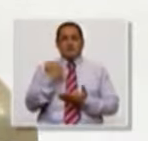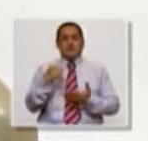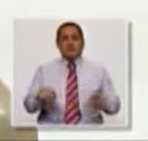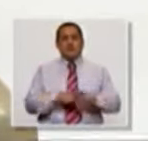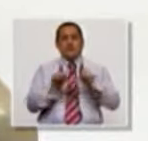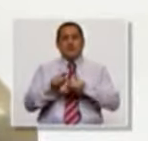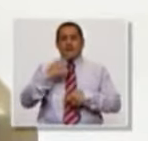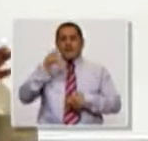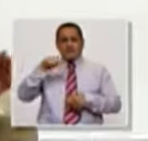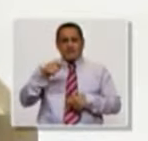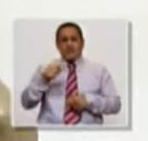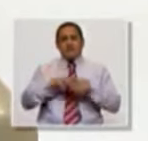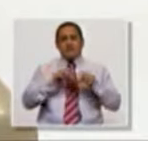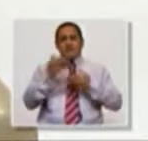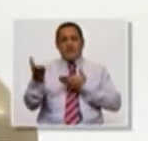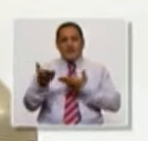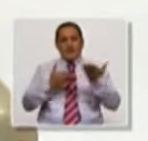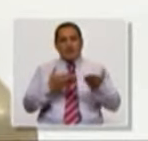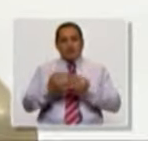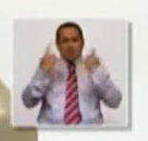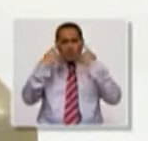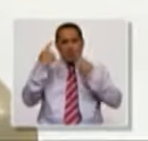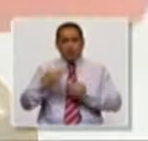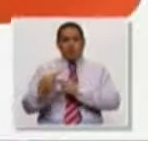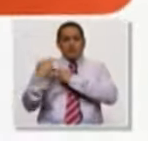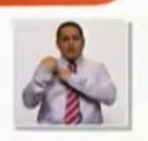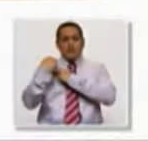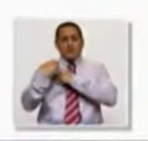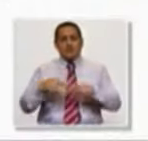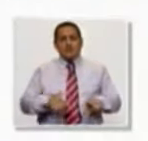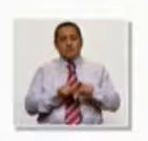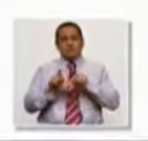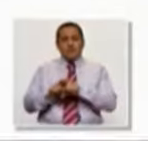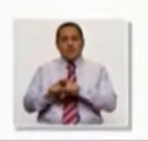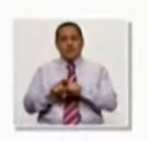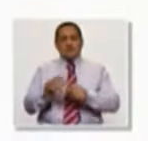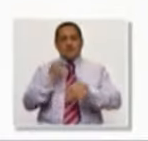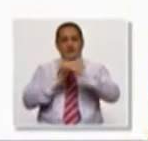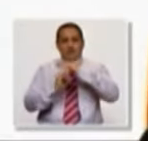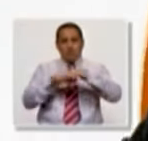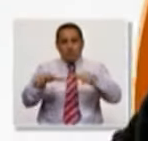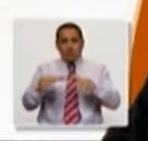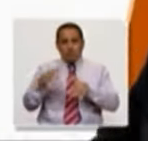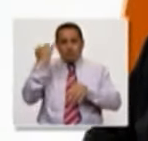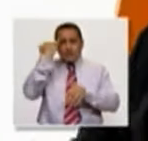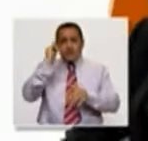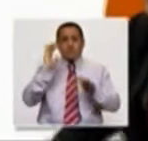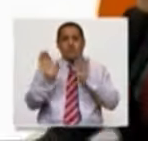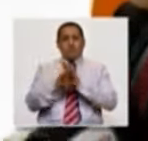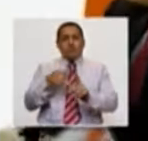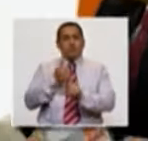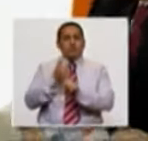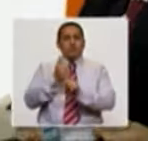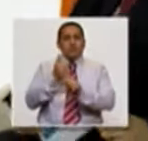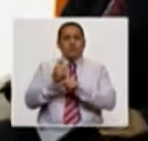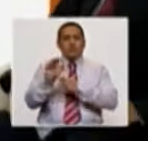de ahí la necesidad de distribuir un poco las competencias y de internalizar la idea de que los